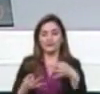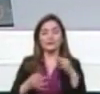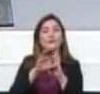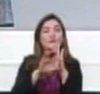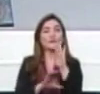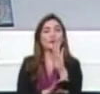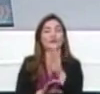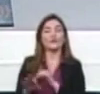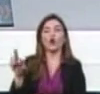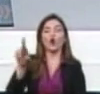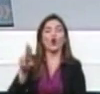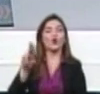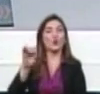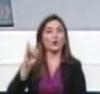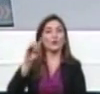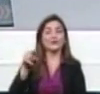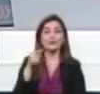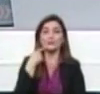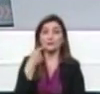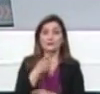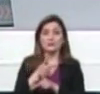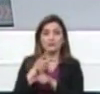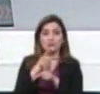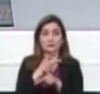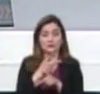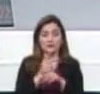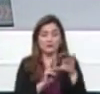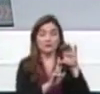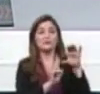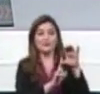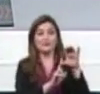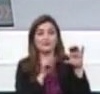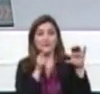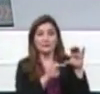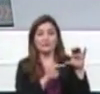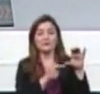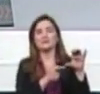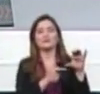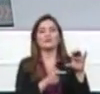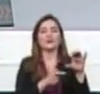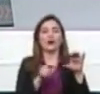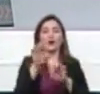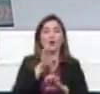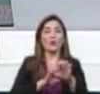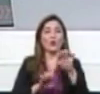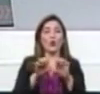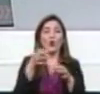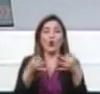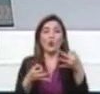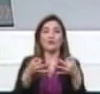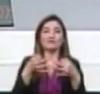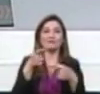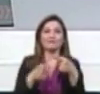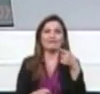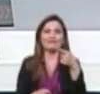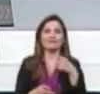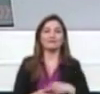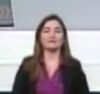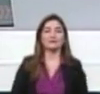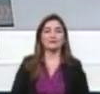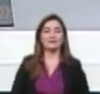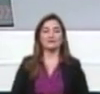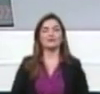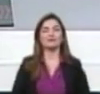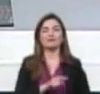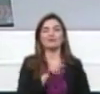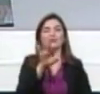Constitucional, Alfredo Ruiz, asegura que el Consejo de Participación Transitorio no puede evaluar a los jueces de ese alto tribunal. Según argumenta, ellos